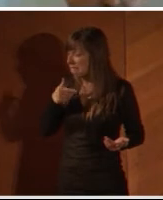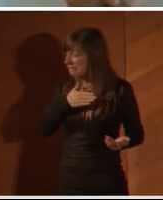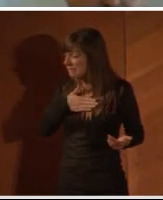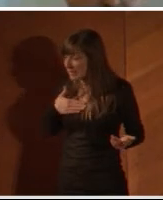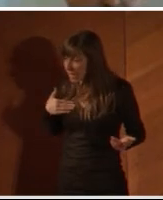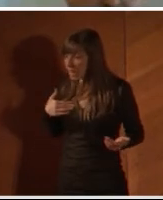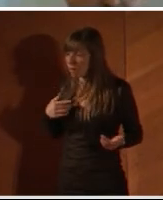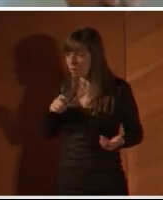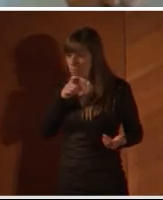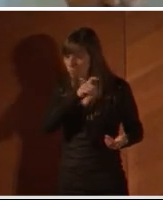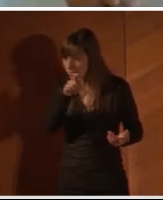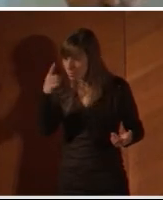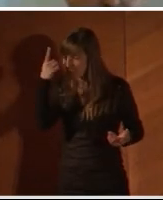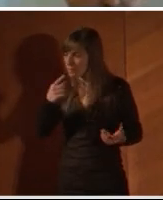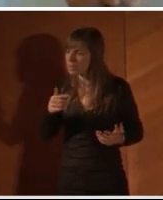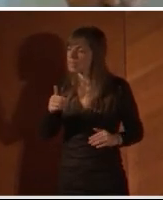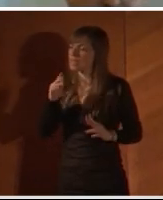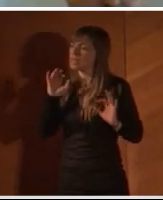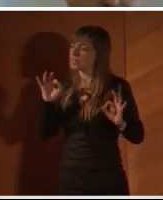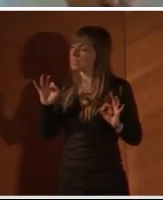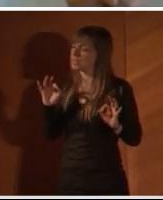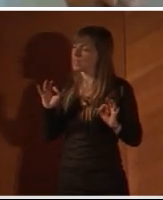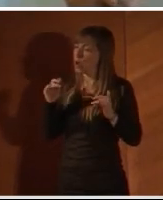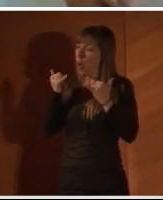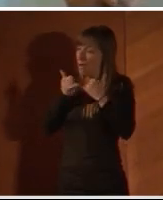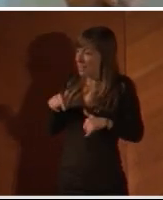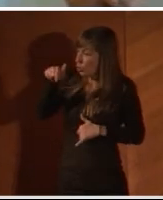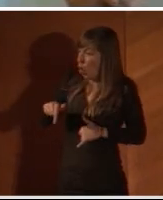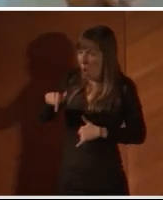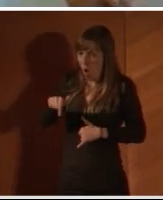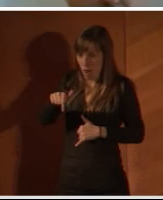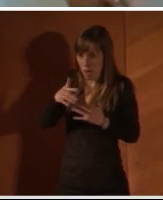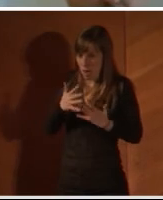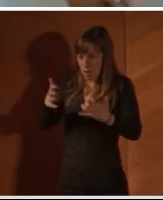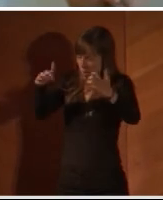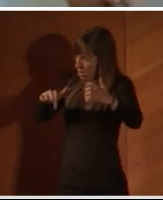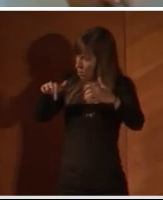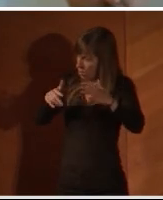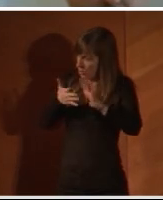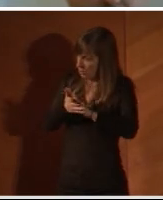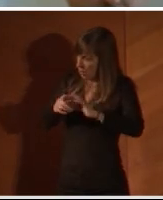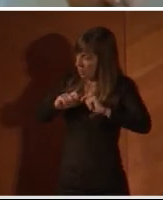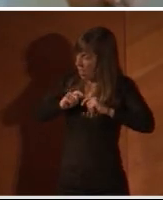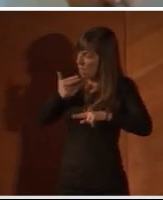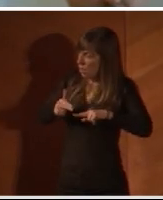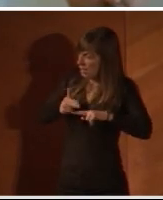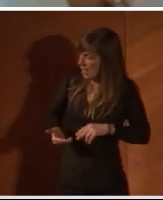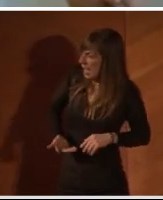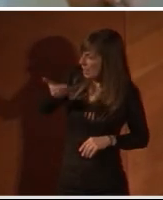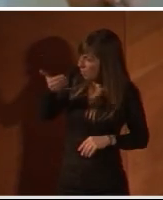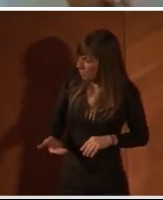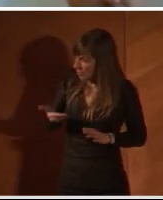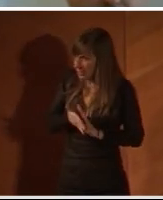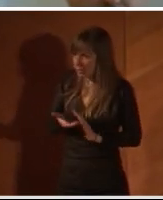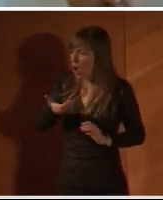momento es la importancia política de un evento como el de hoy. Yo creo que el hecho de que tantas ciudades, tantos